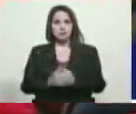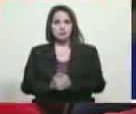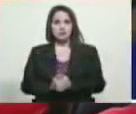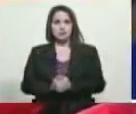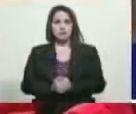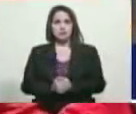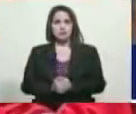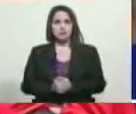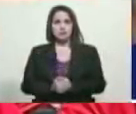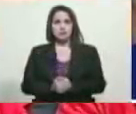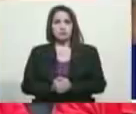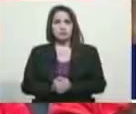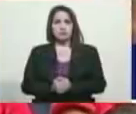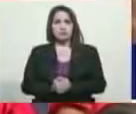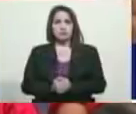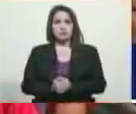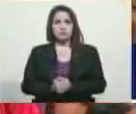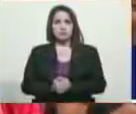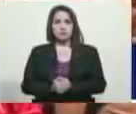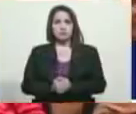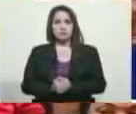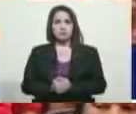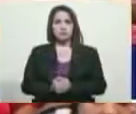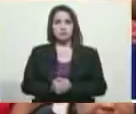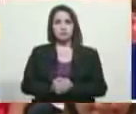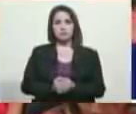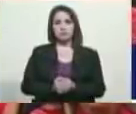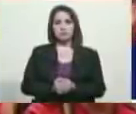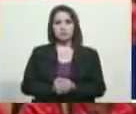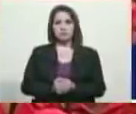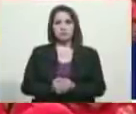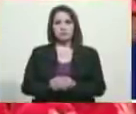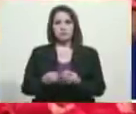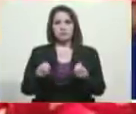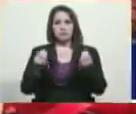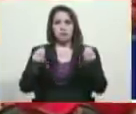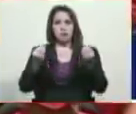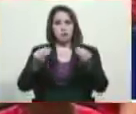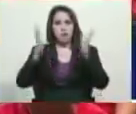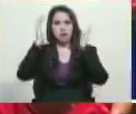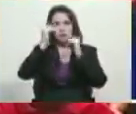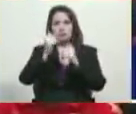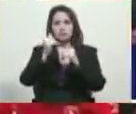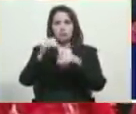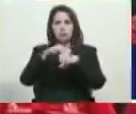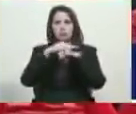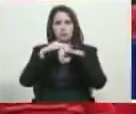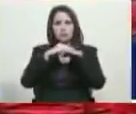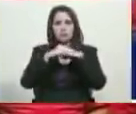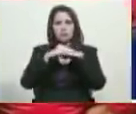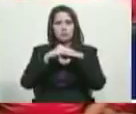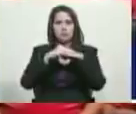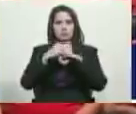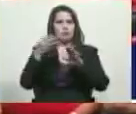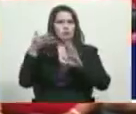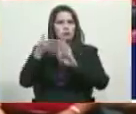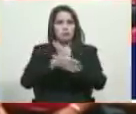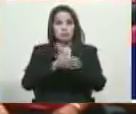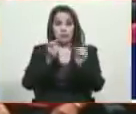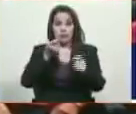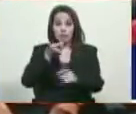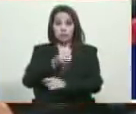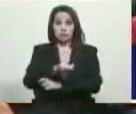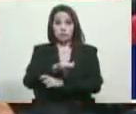Presidente, permítame un parte de la misión Rivas. Este acto de